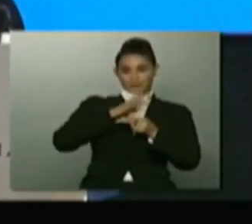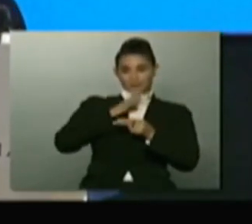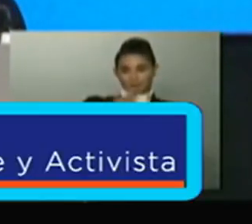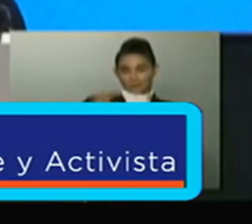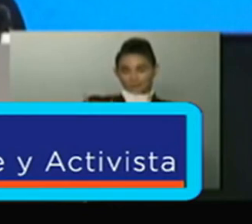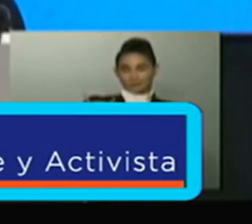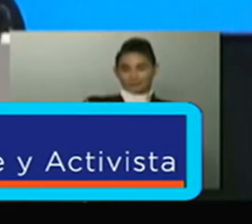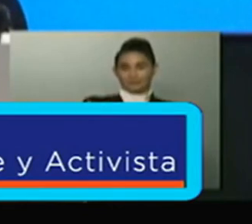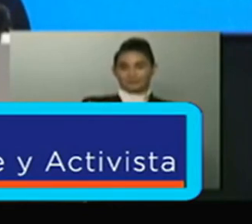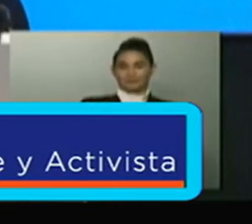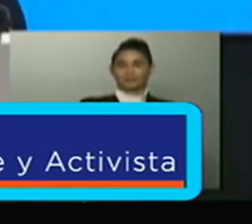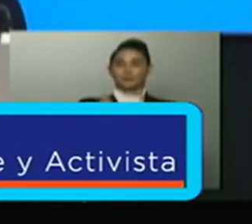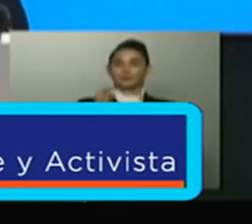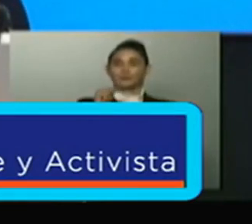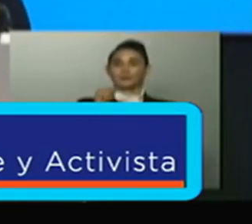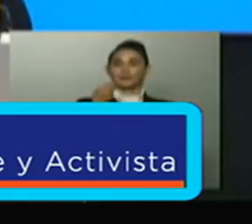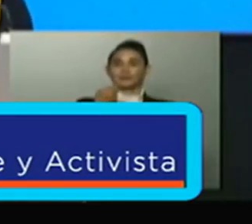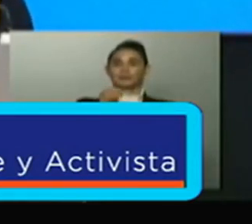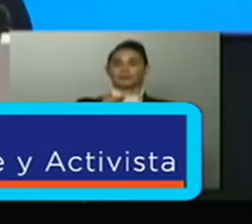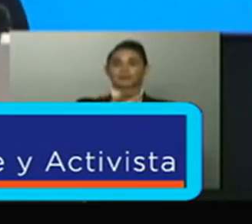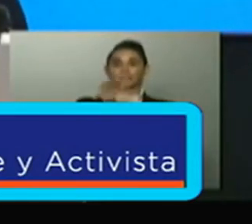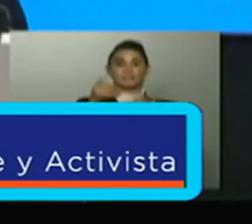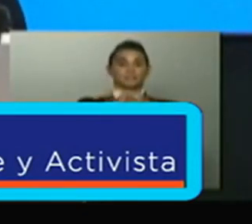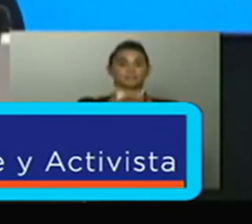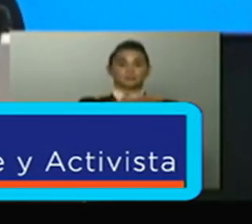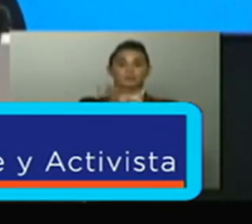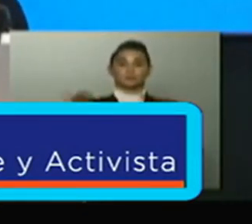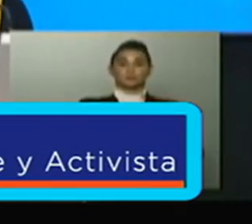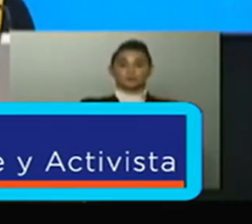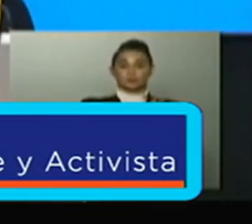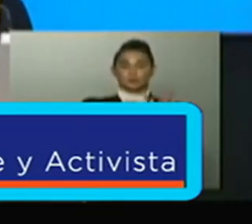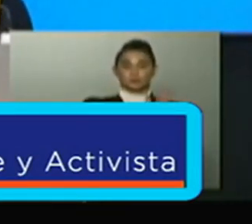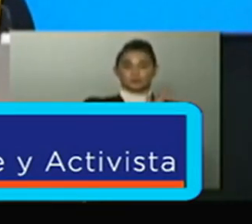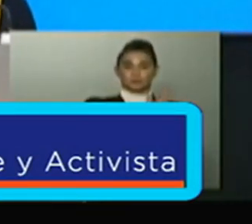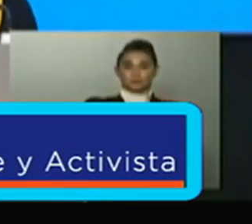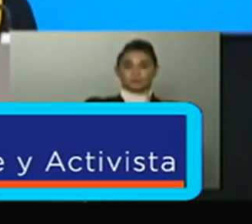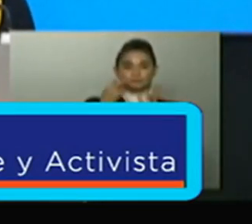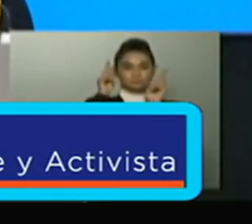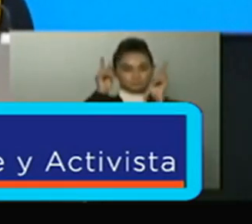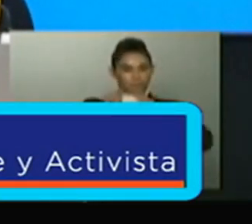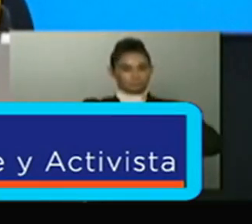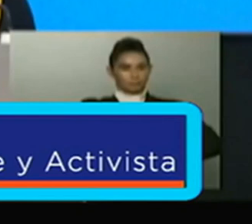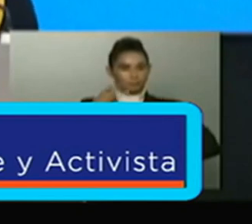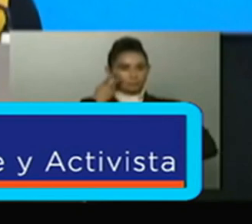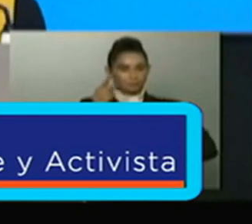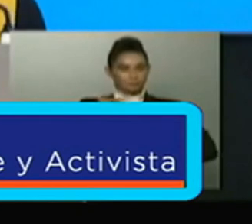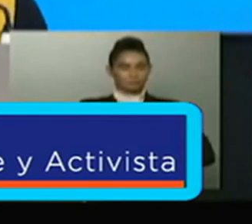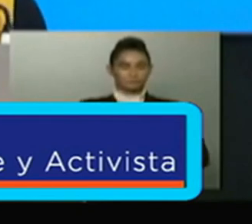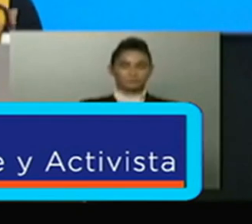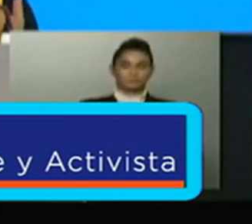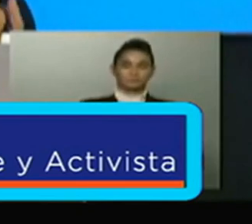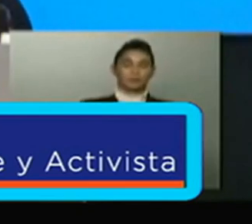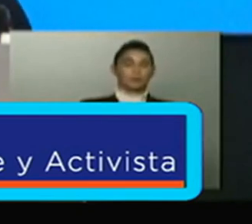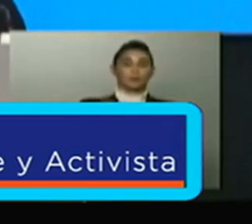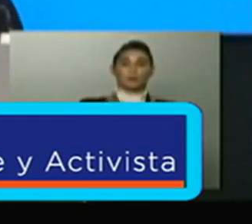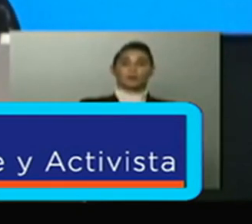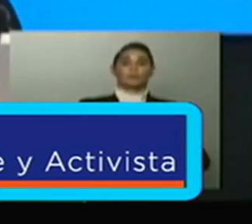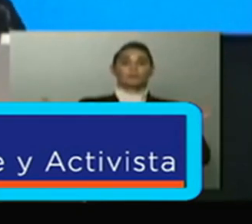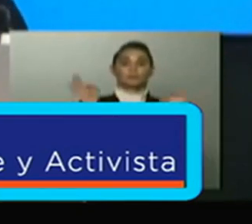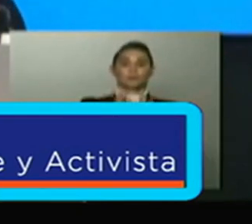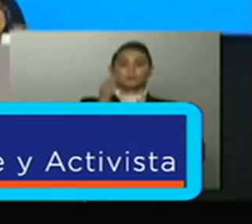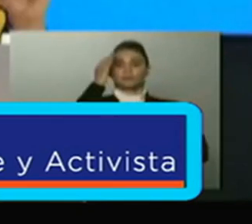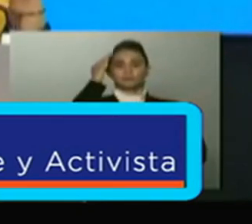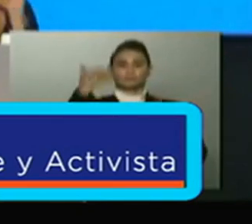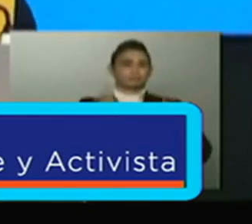adiciones y todo aquel que presenciado por la virtualidad no se escucha es importante saber que